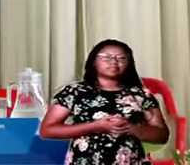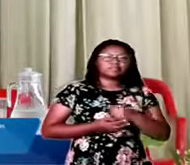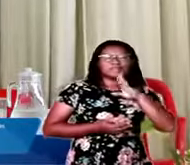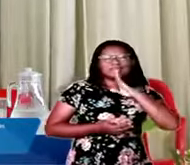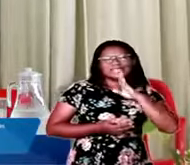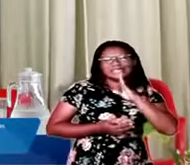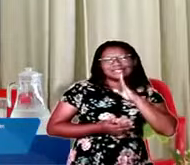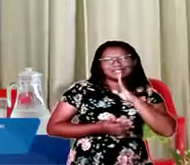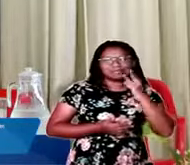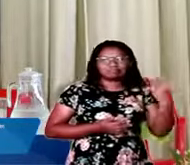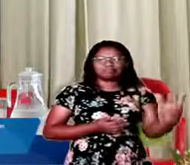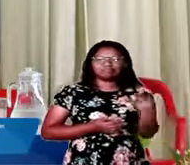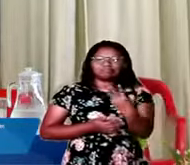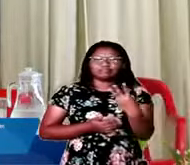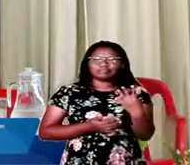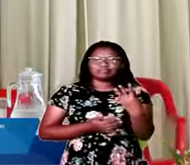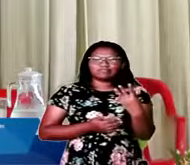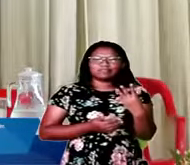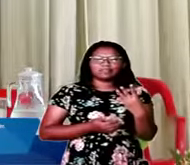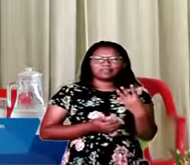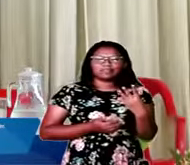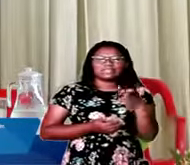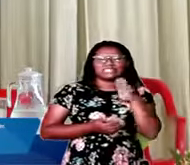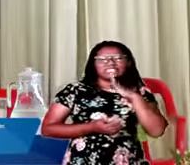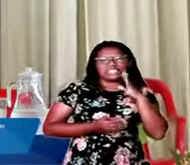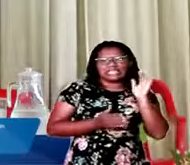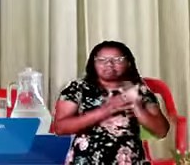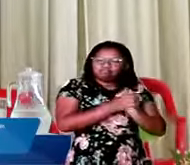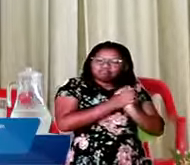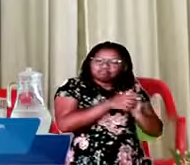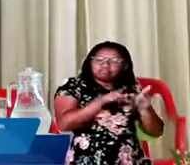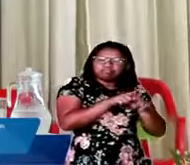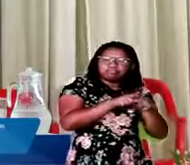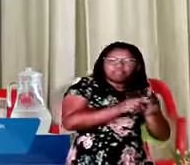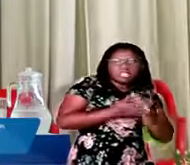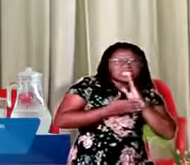de estos tres cree que es el prójimo del que cayó?